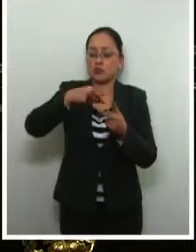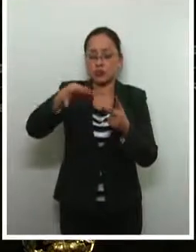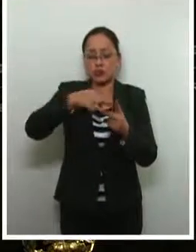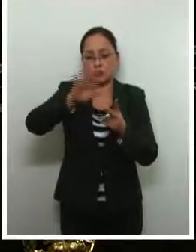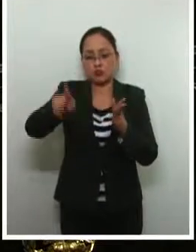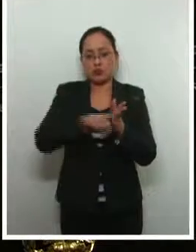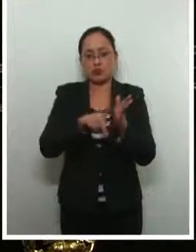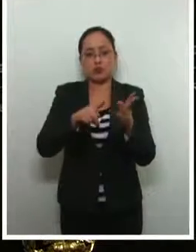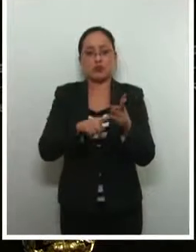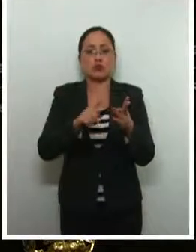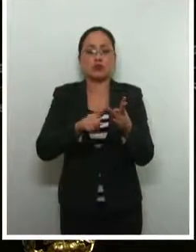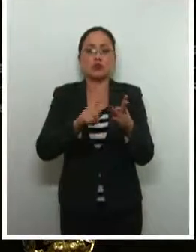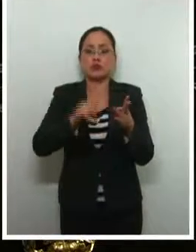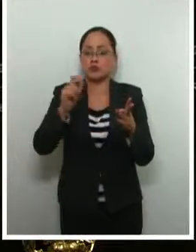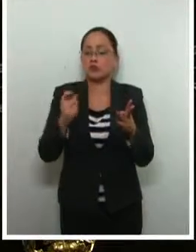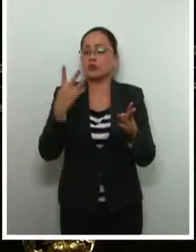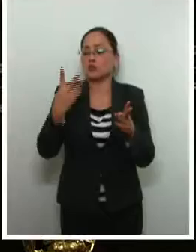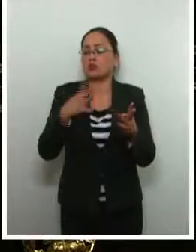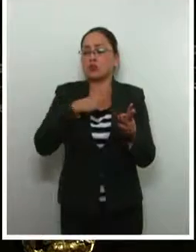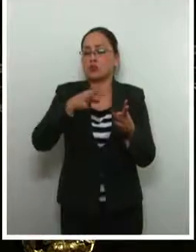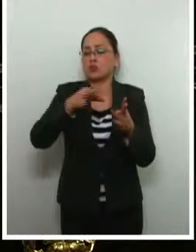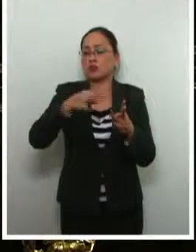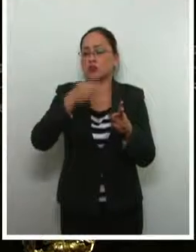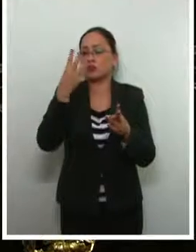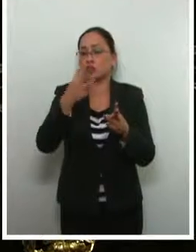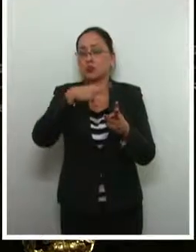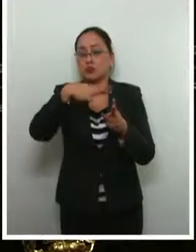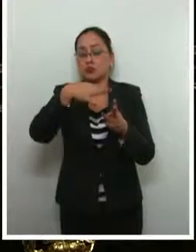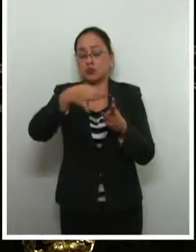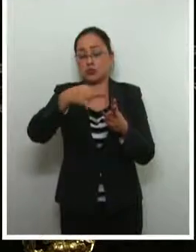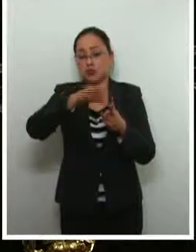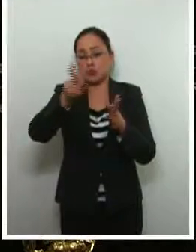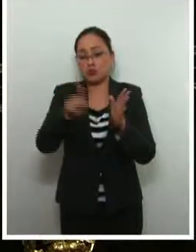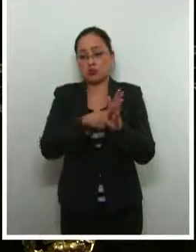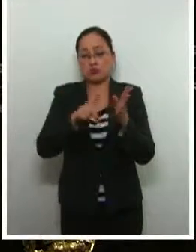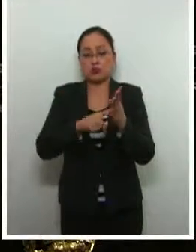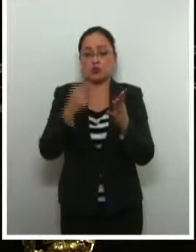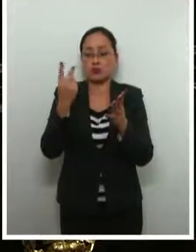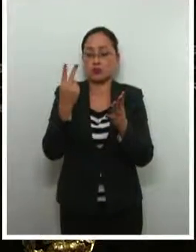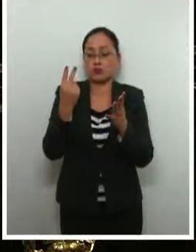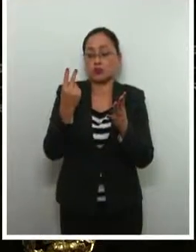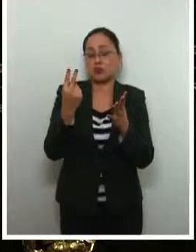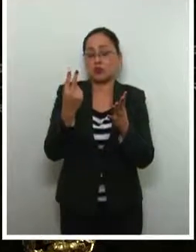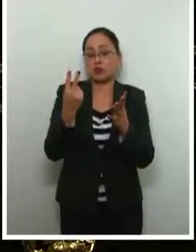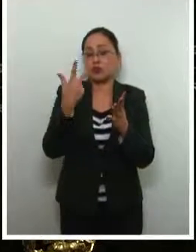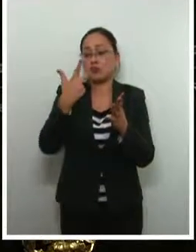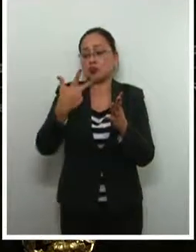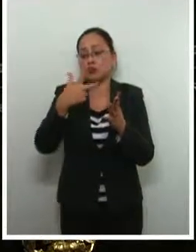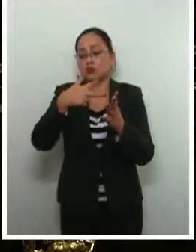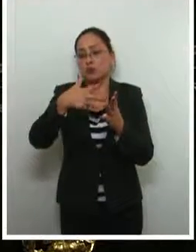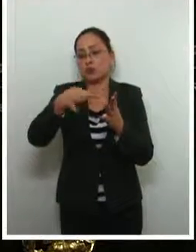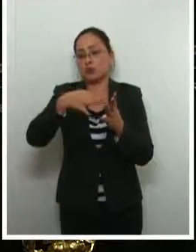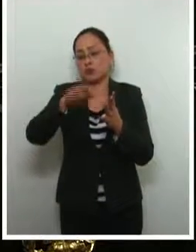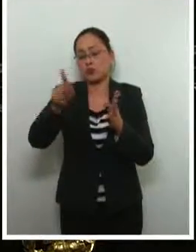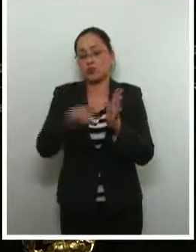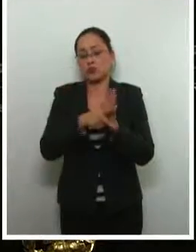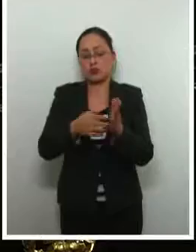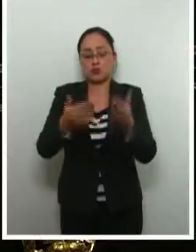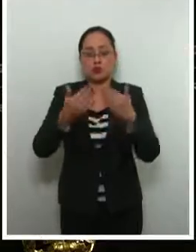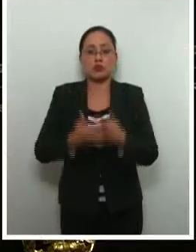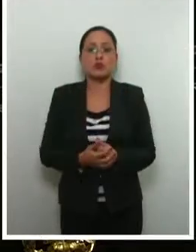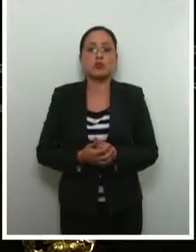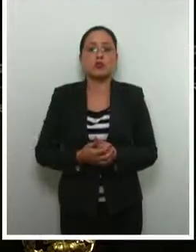reservas, para el 24, 3 reservas y para el 25, 8 reservas.